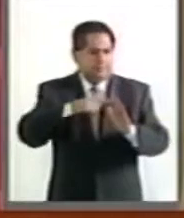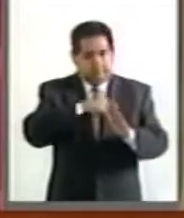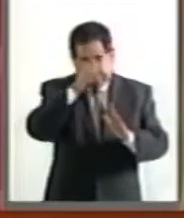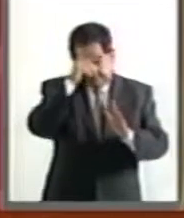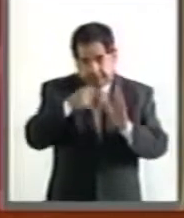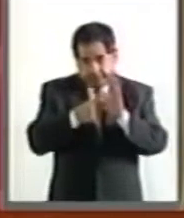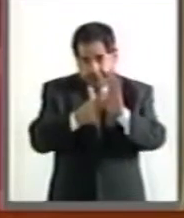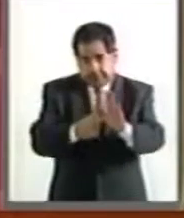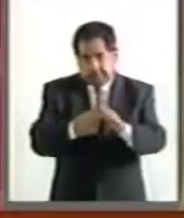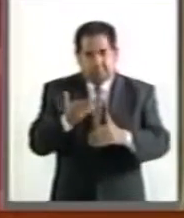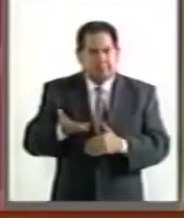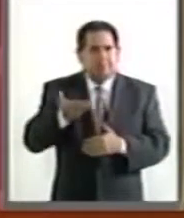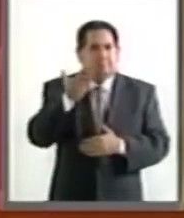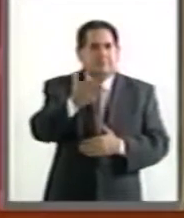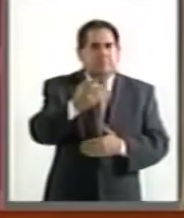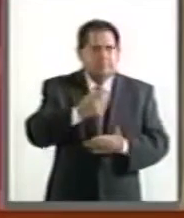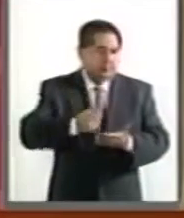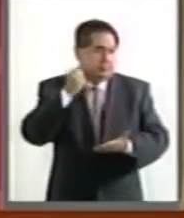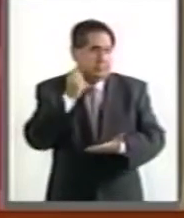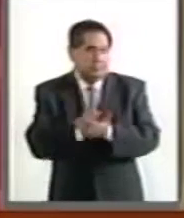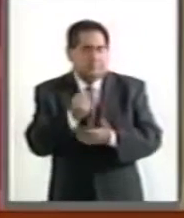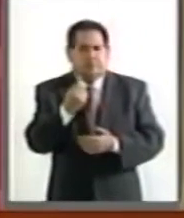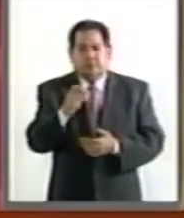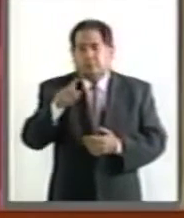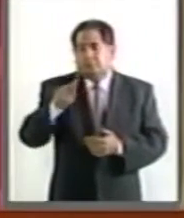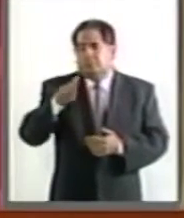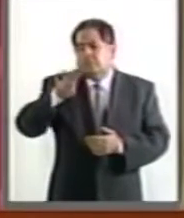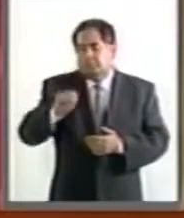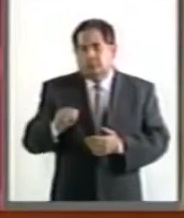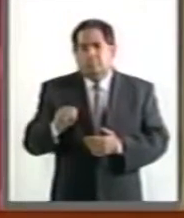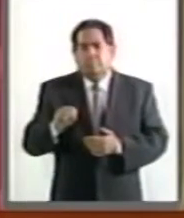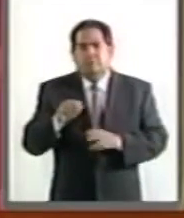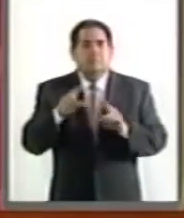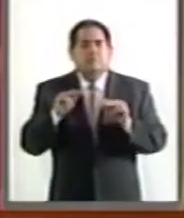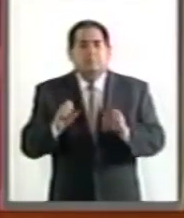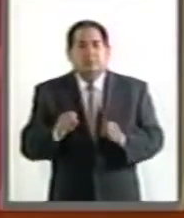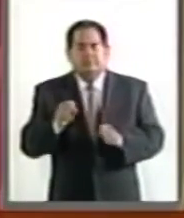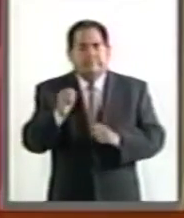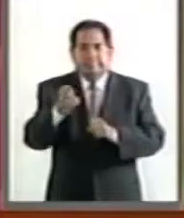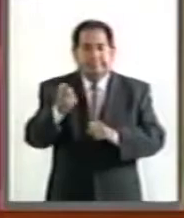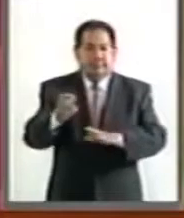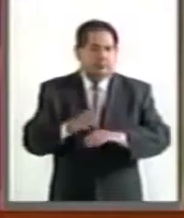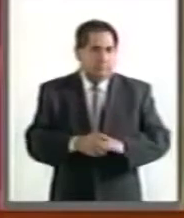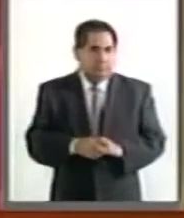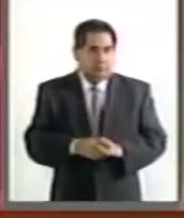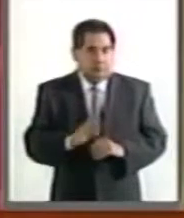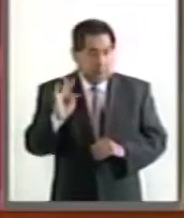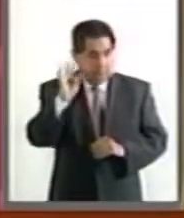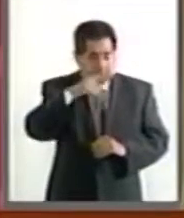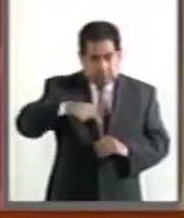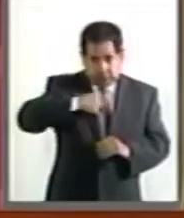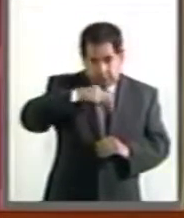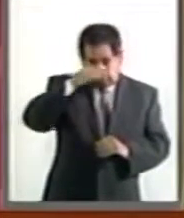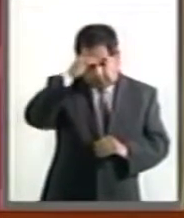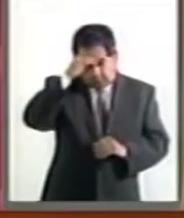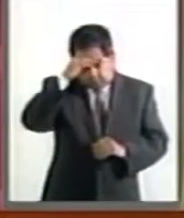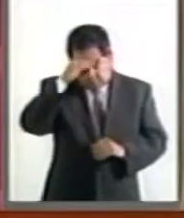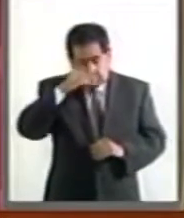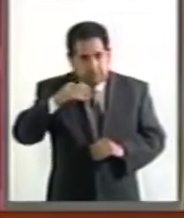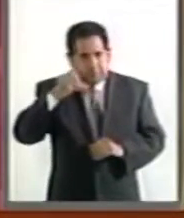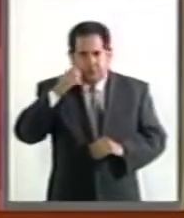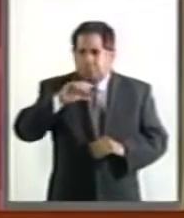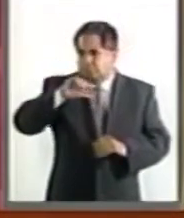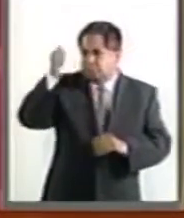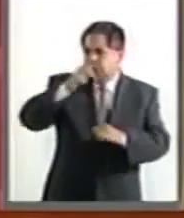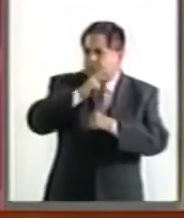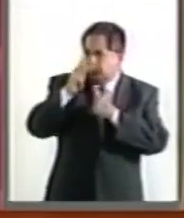acuerdo solicitando se apruebe el 189, no es así. Si tomamos referencia de la experiencia que